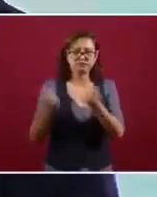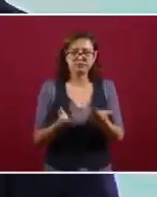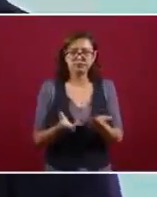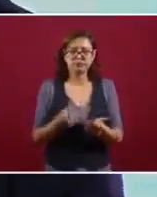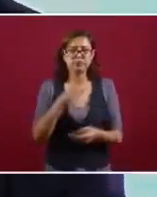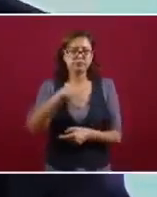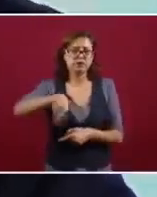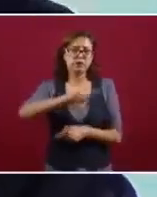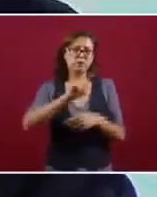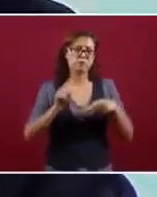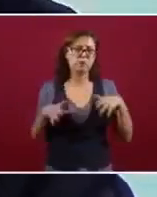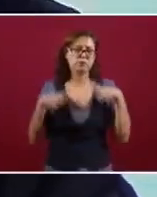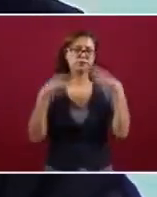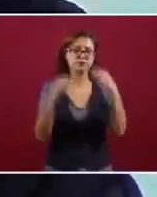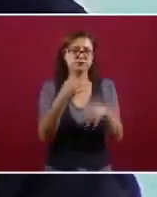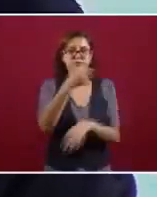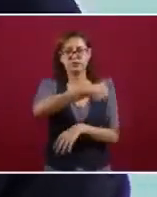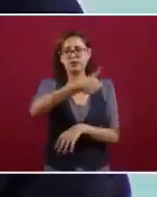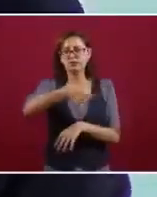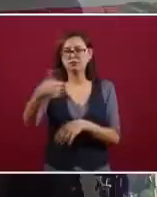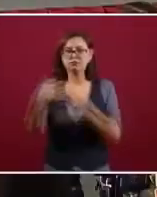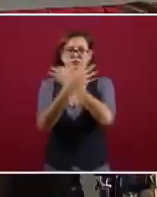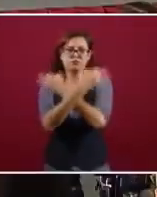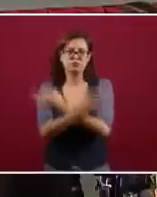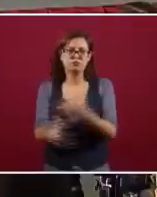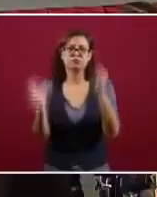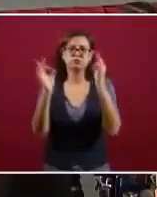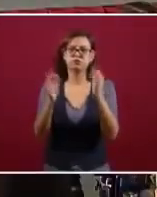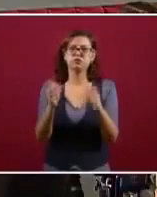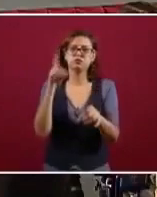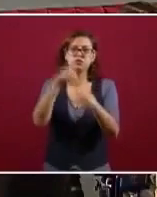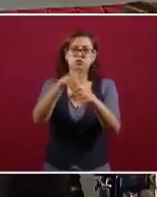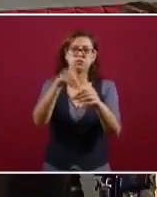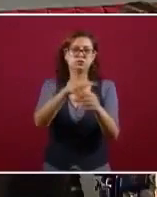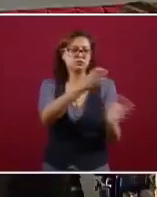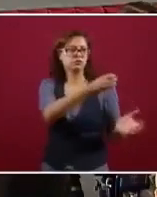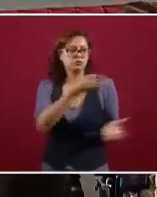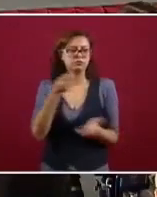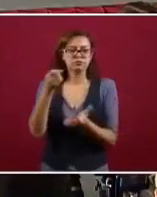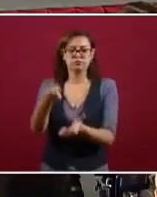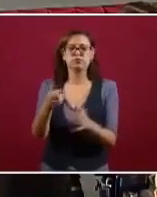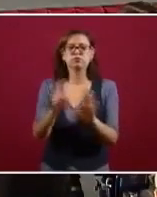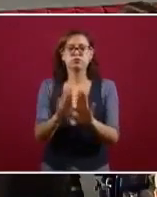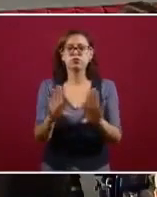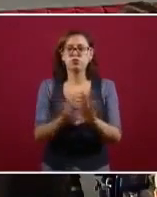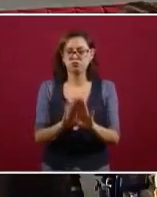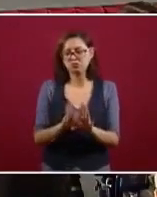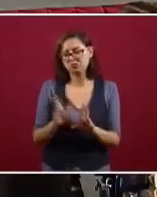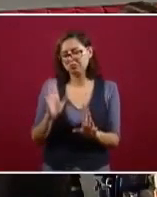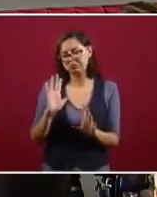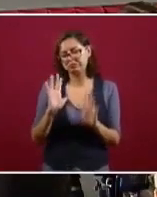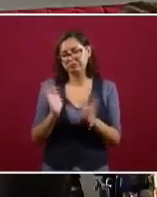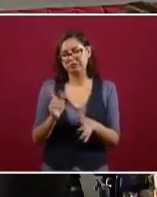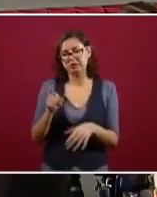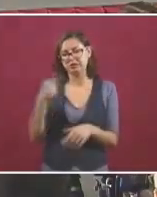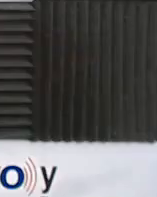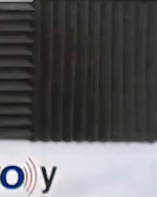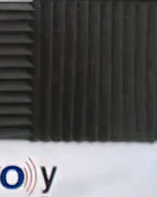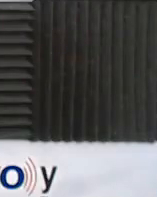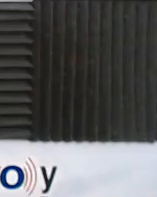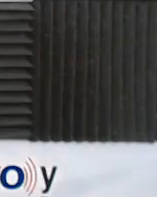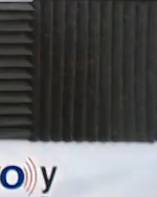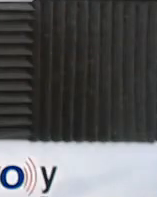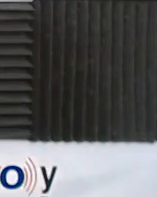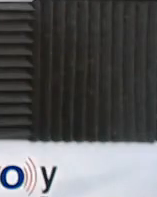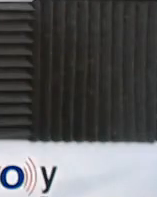tiene su forma pues de dar a conocer cómo dan los recursos tienen sus mecanismos de transparencia en fin